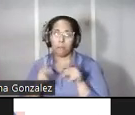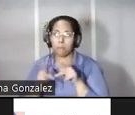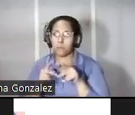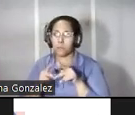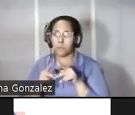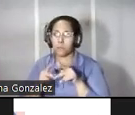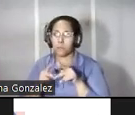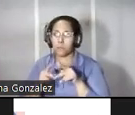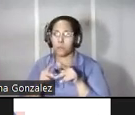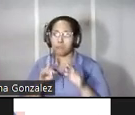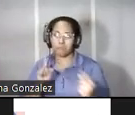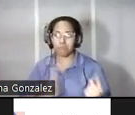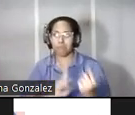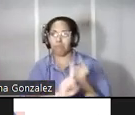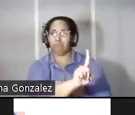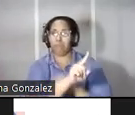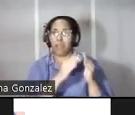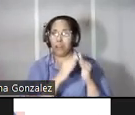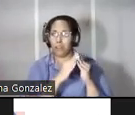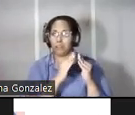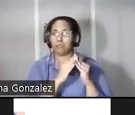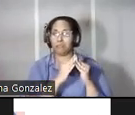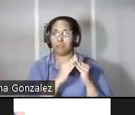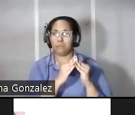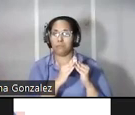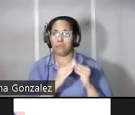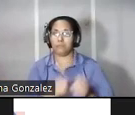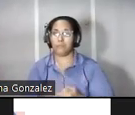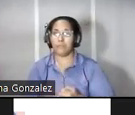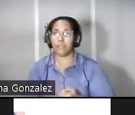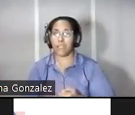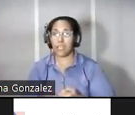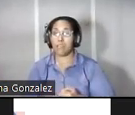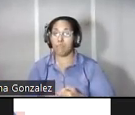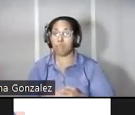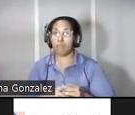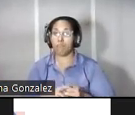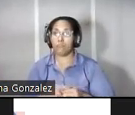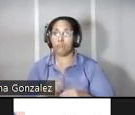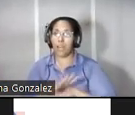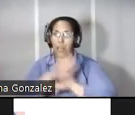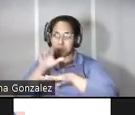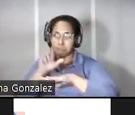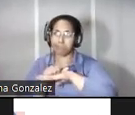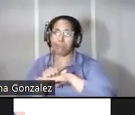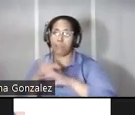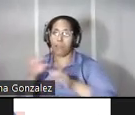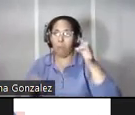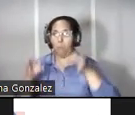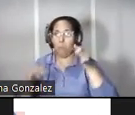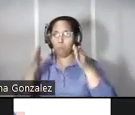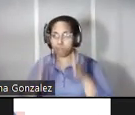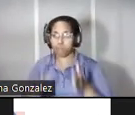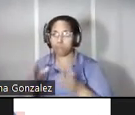que fueron a la casa tras cometerse el crimen y que fueron citados por el juez de paz